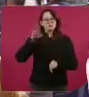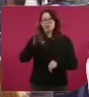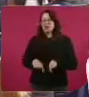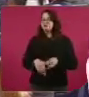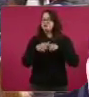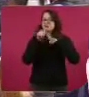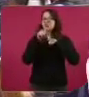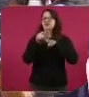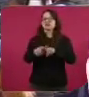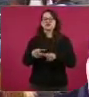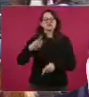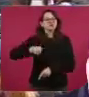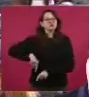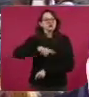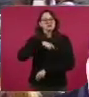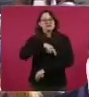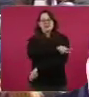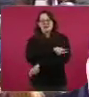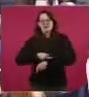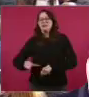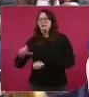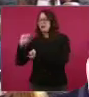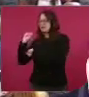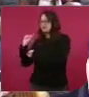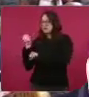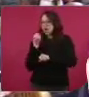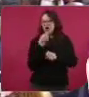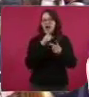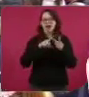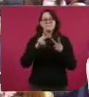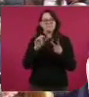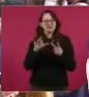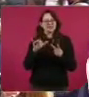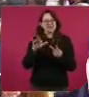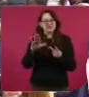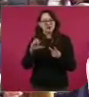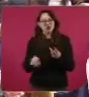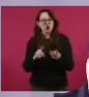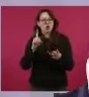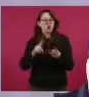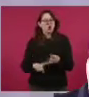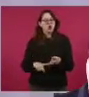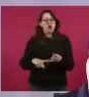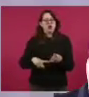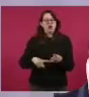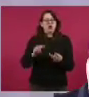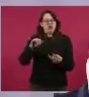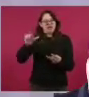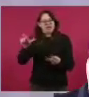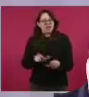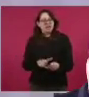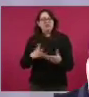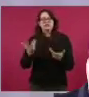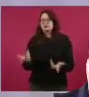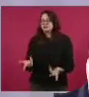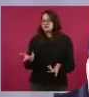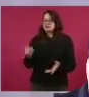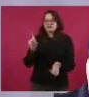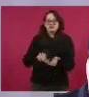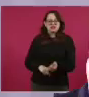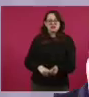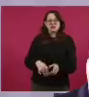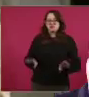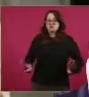ligas, nuestras ligas de béisbol, la Liga del Pacífico, la Liga Mexicana de Béisbol, que son unos hacedores de talentos, pero que también